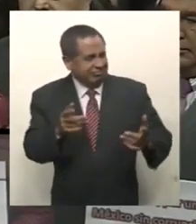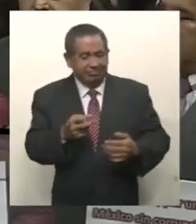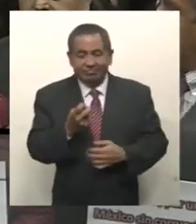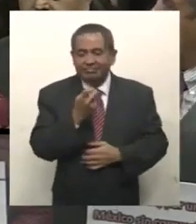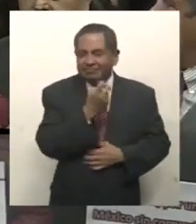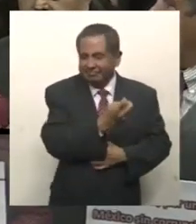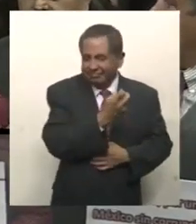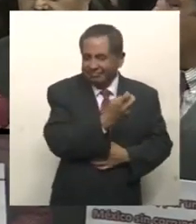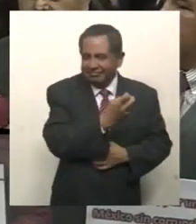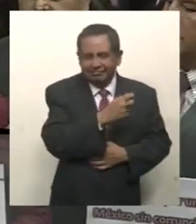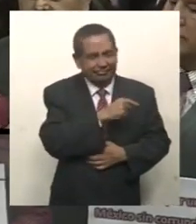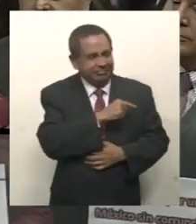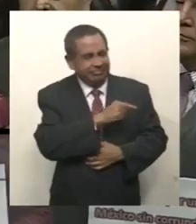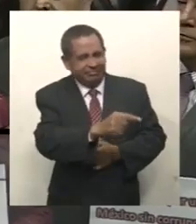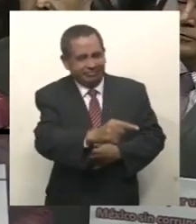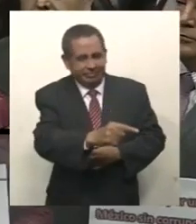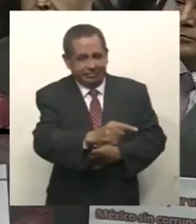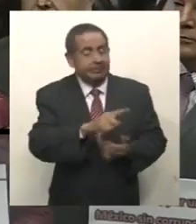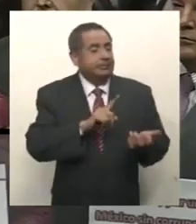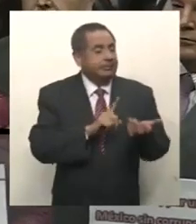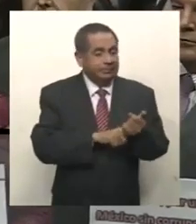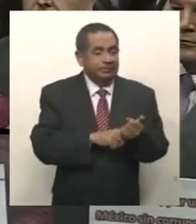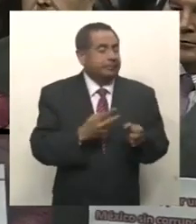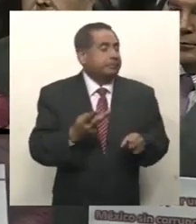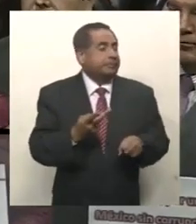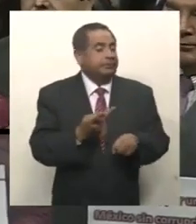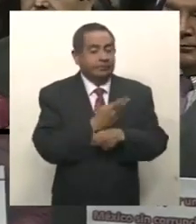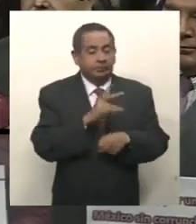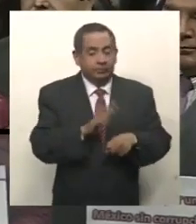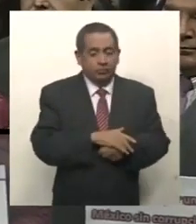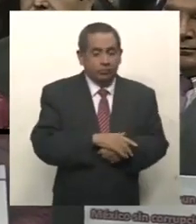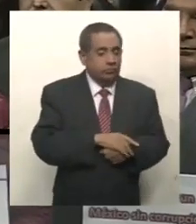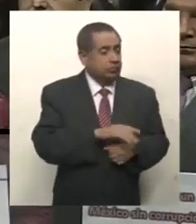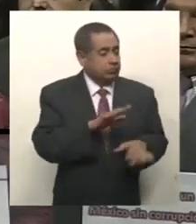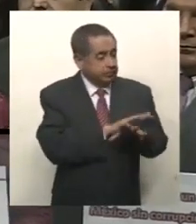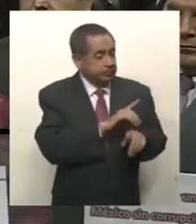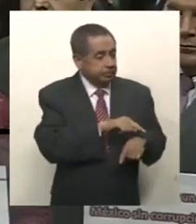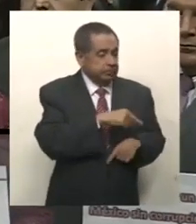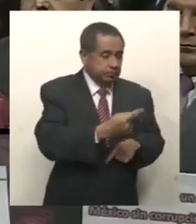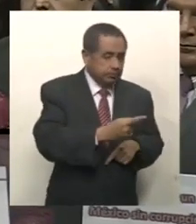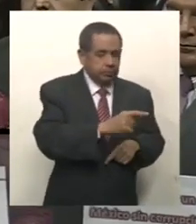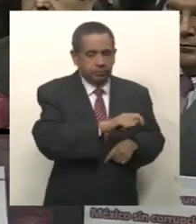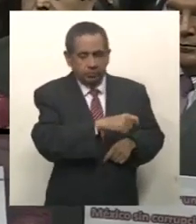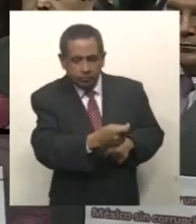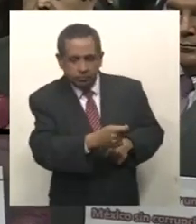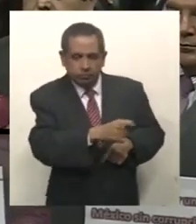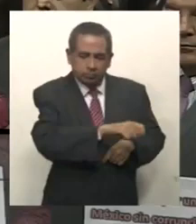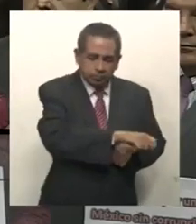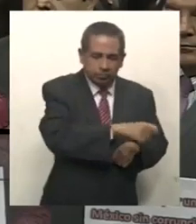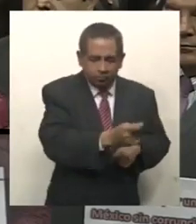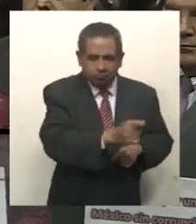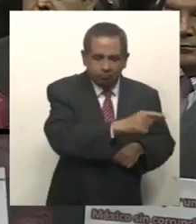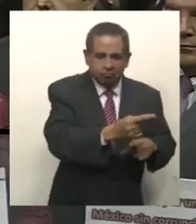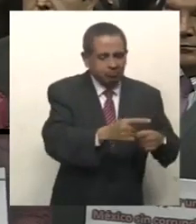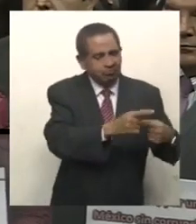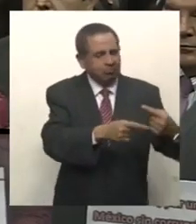Eso fue lo que resultó de las alternancias políticas en el